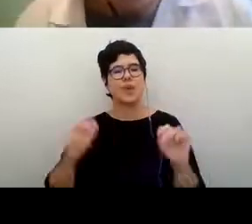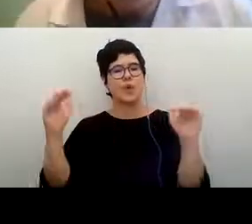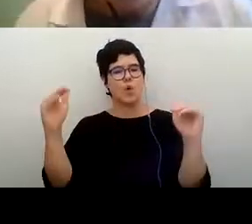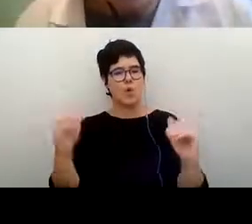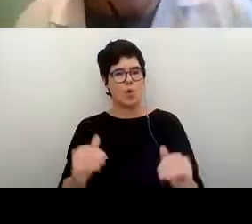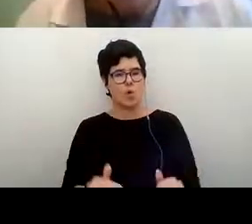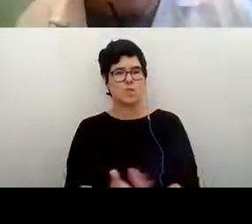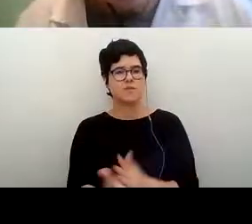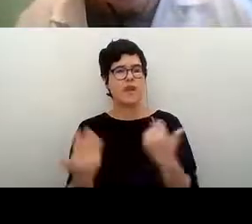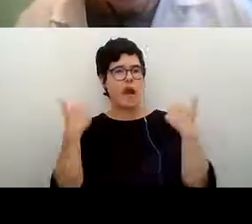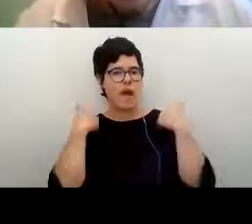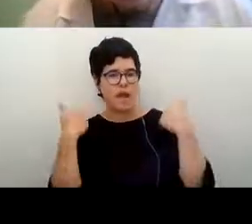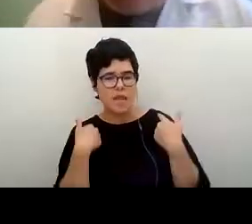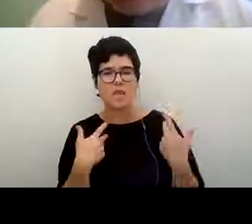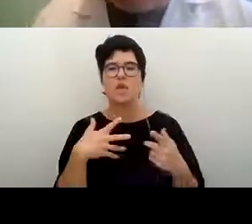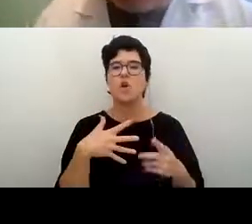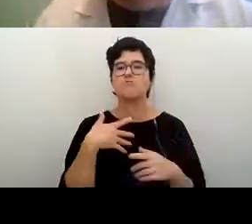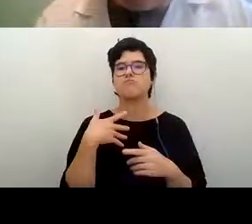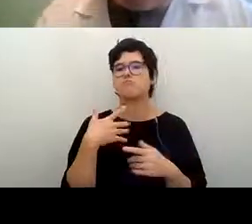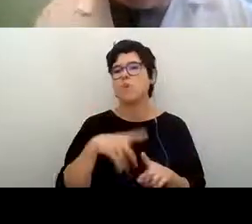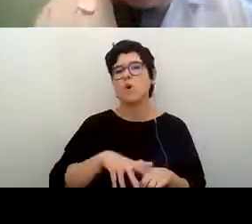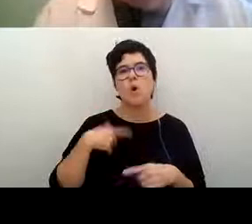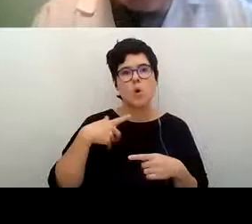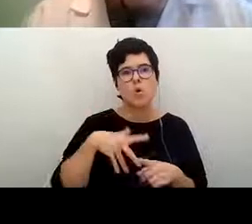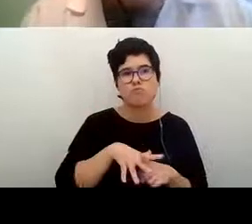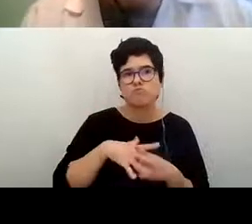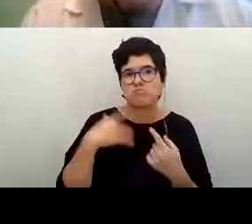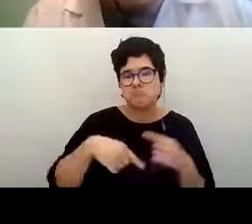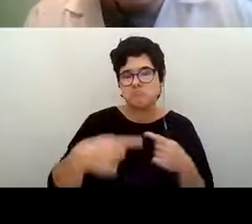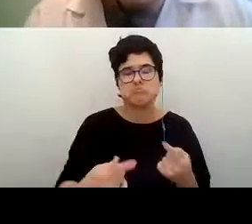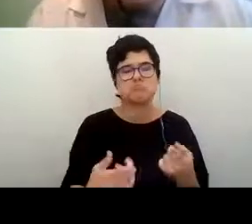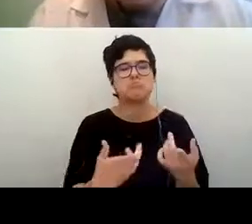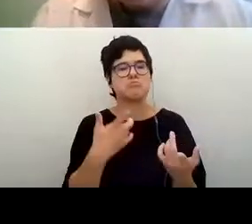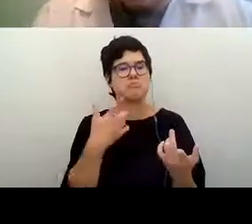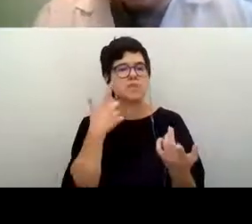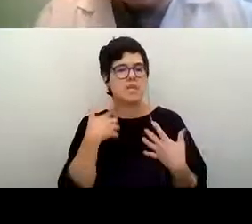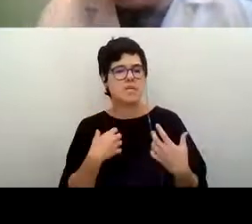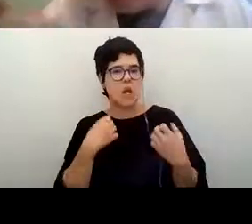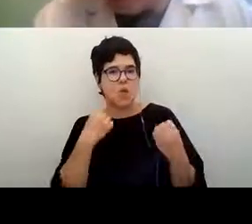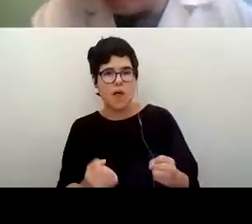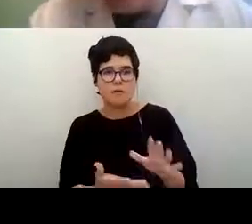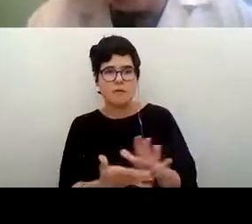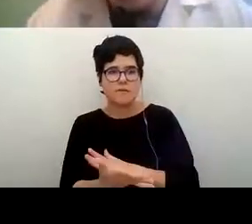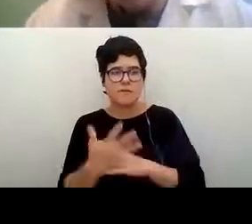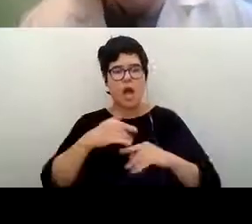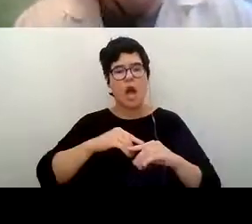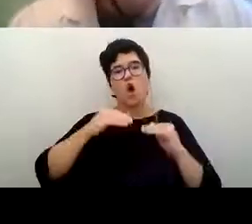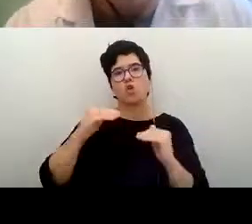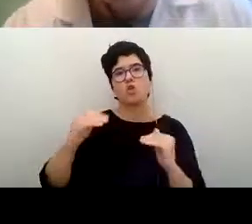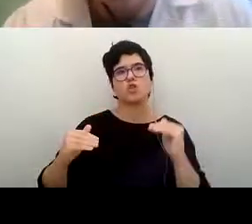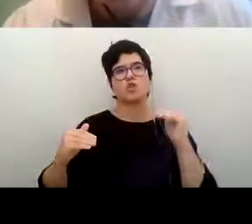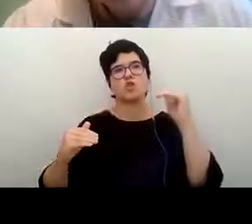de hábitos saludables y placenteros que hagan que ese cortisol no llegue a picos tan intensos como llegaría dejado a su